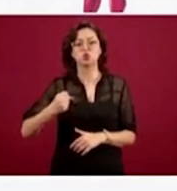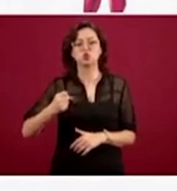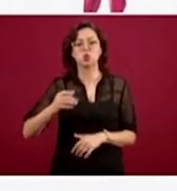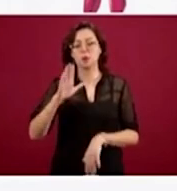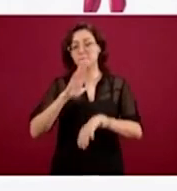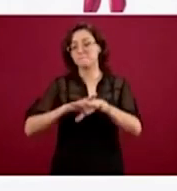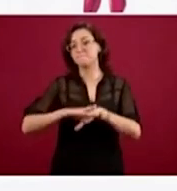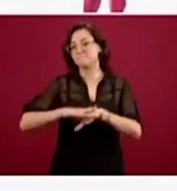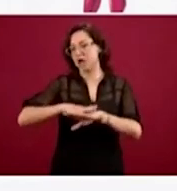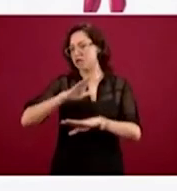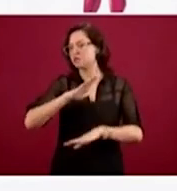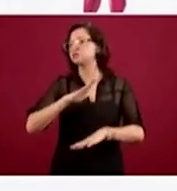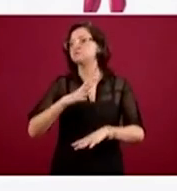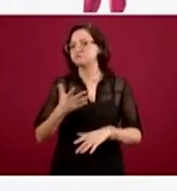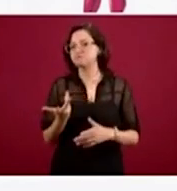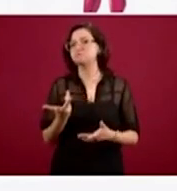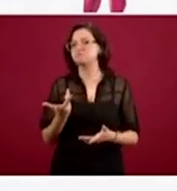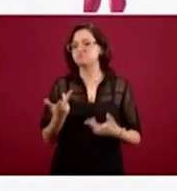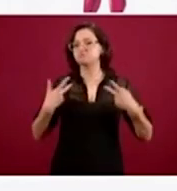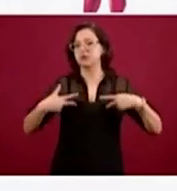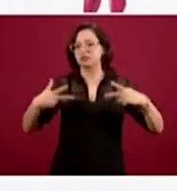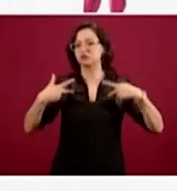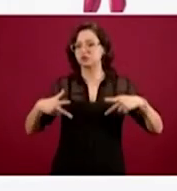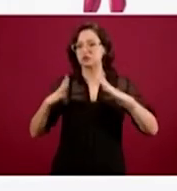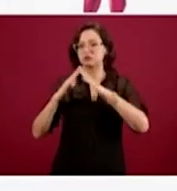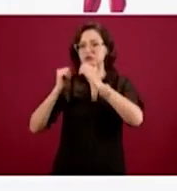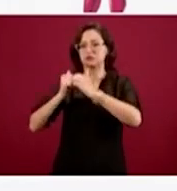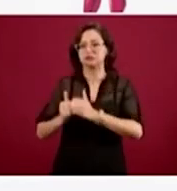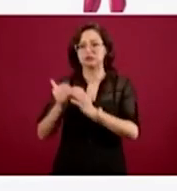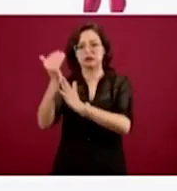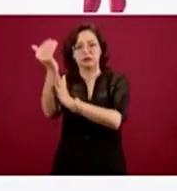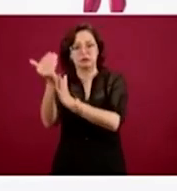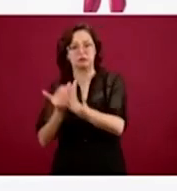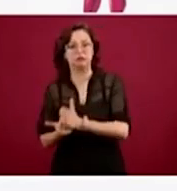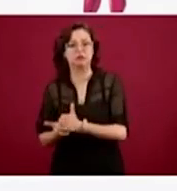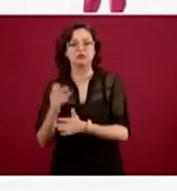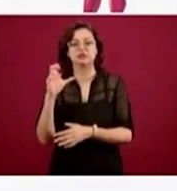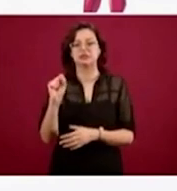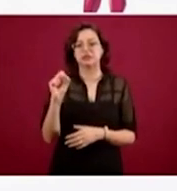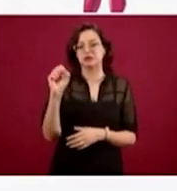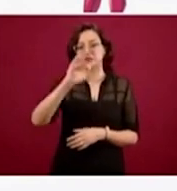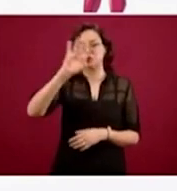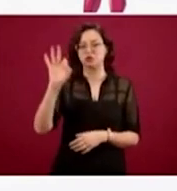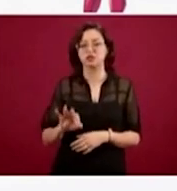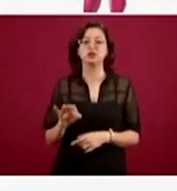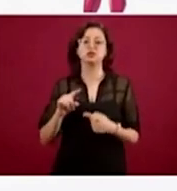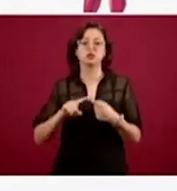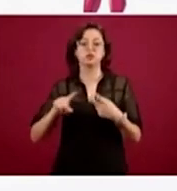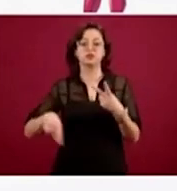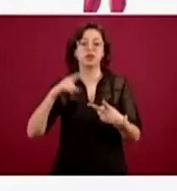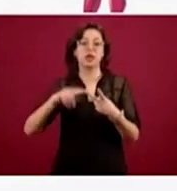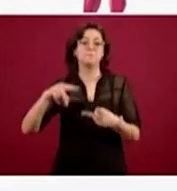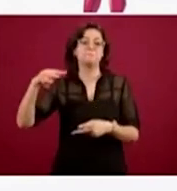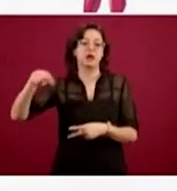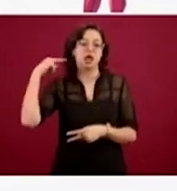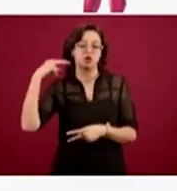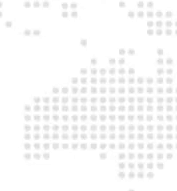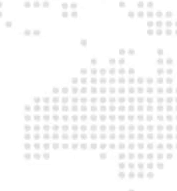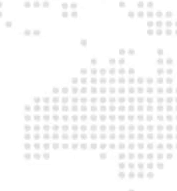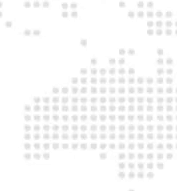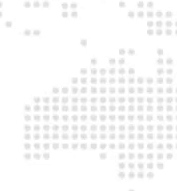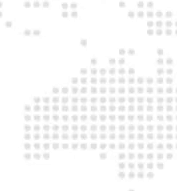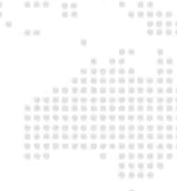disminución ha tenido que supera el 60 por ciento y en veracruz cerca del 40 por